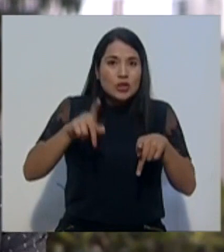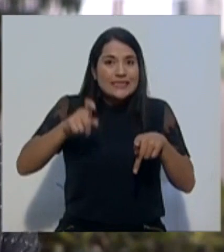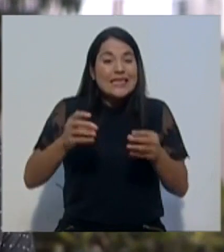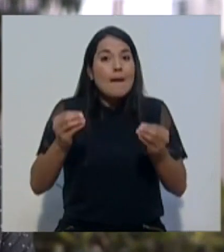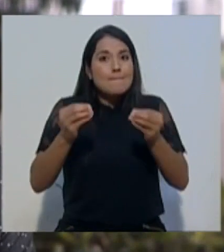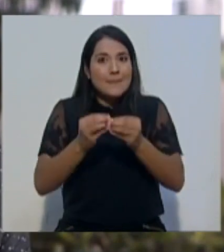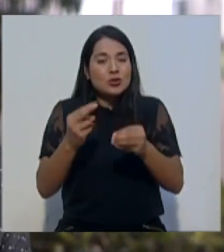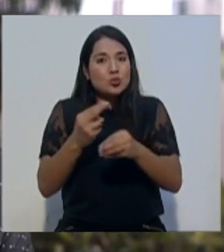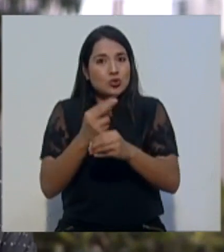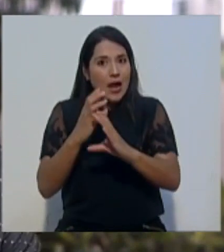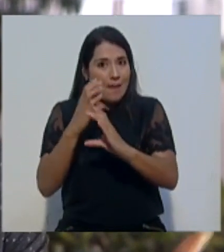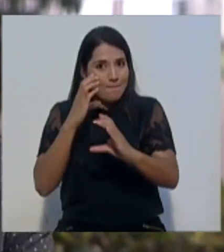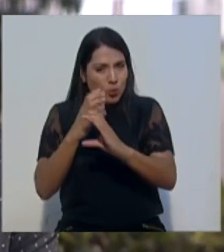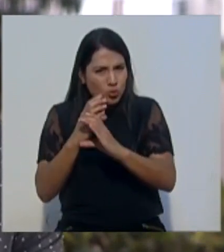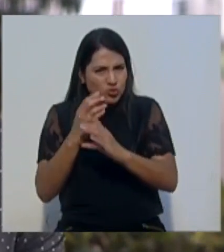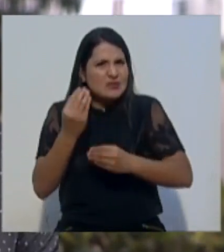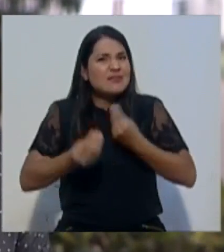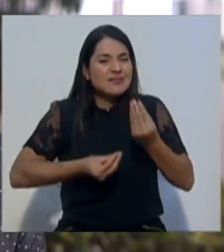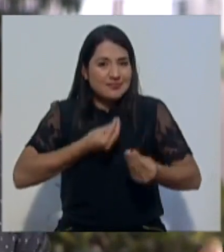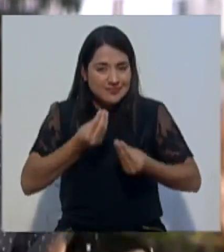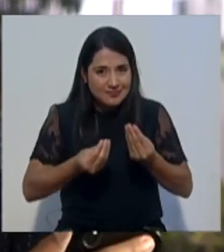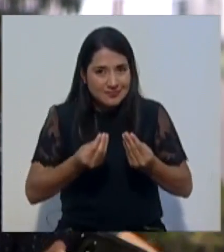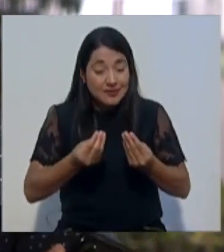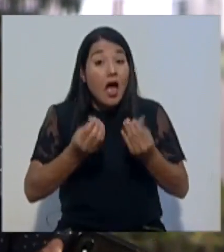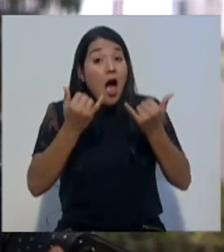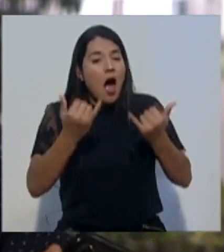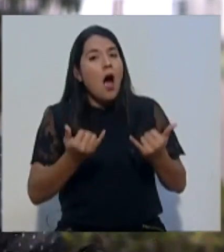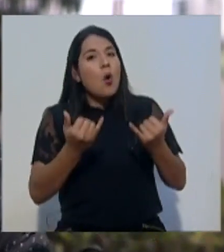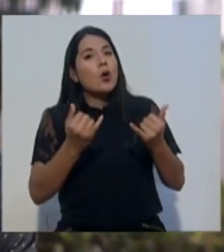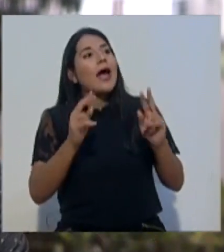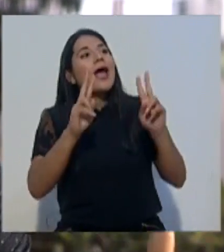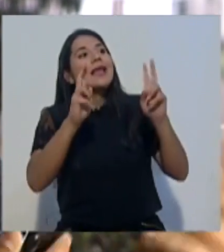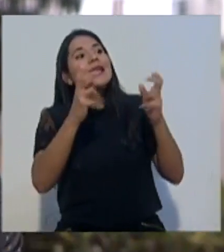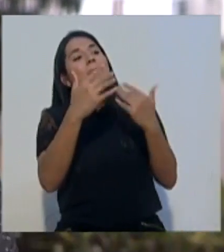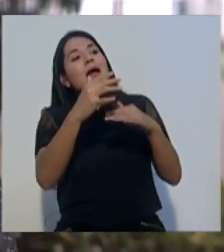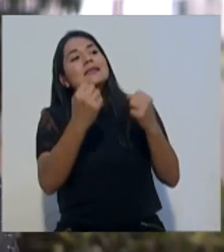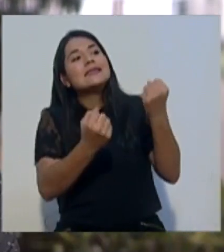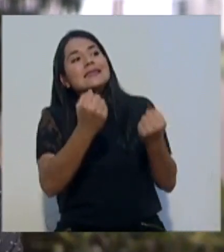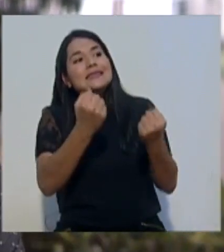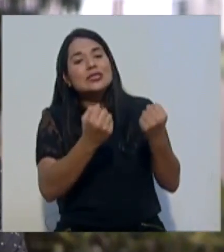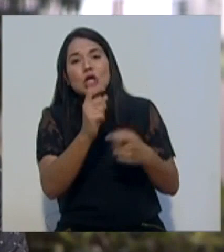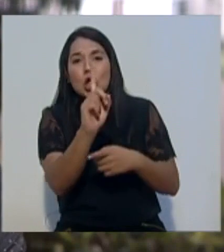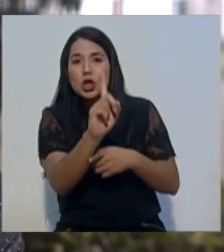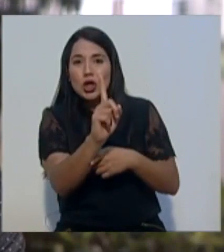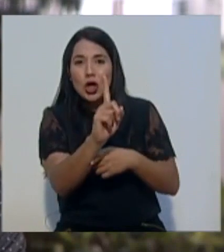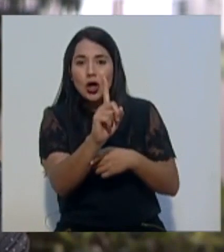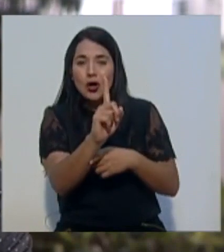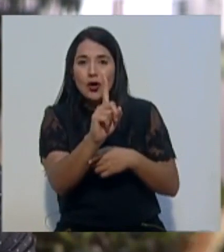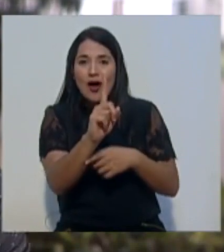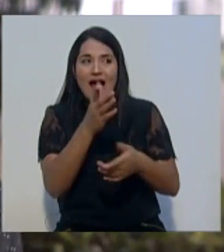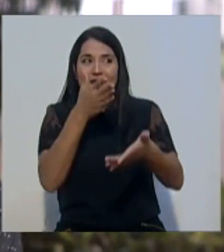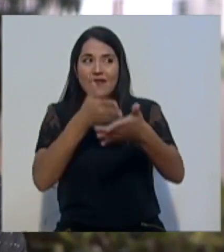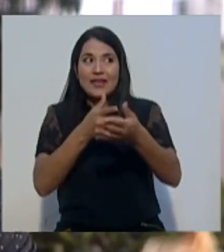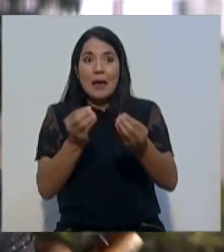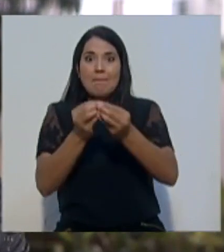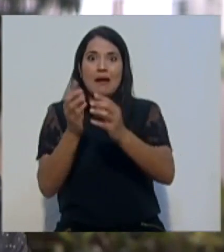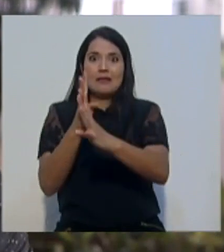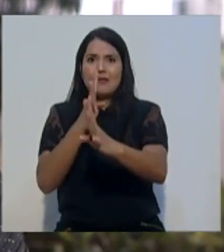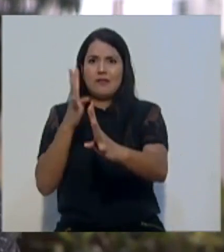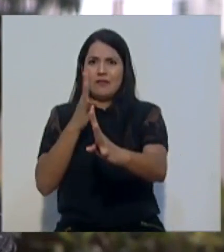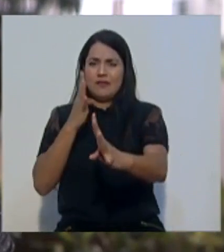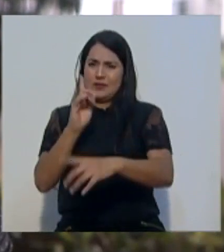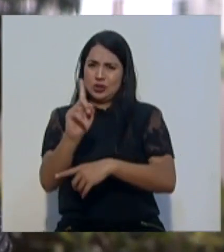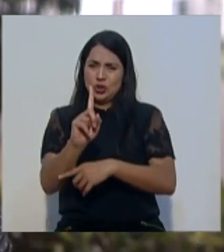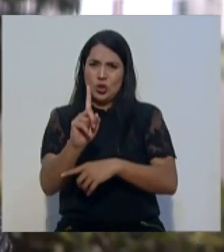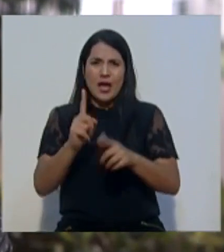ustedes han insistido, y es claro que el tema de la restricción no era el que hacía las filas en los buses, eso va a seguir, pero ante más apertura, ¿qué va a pasar